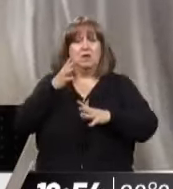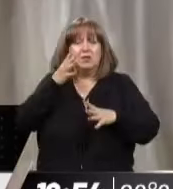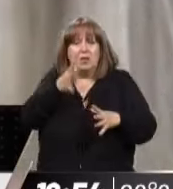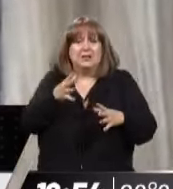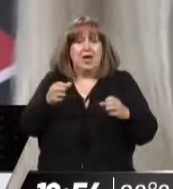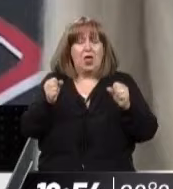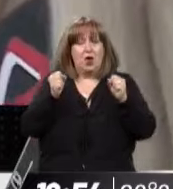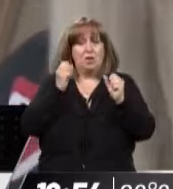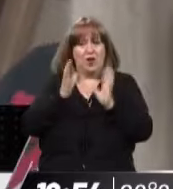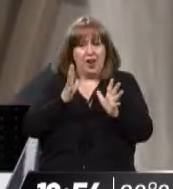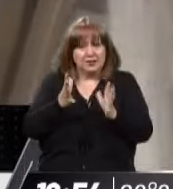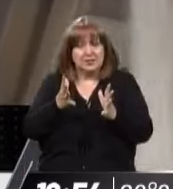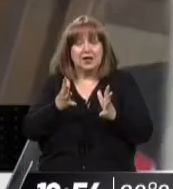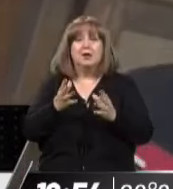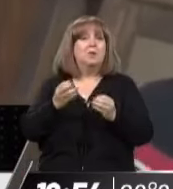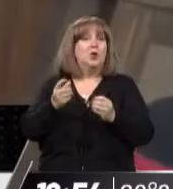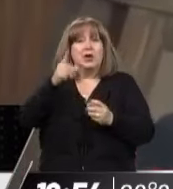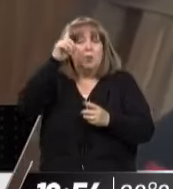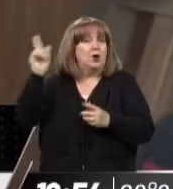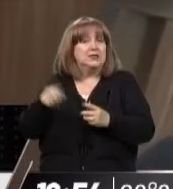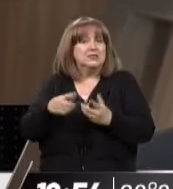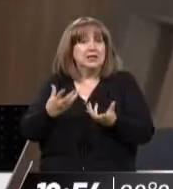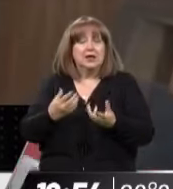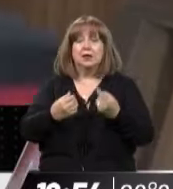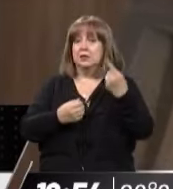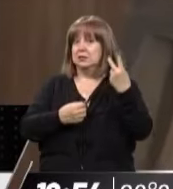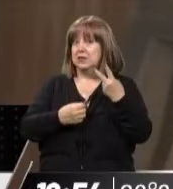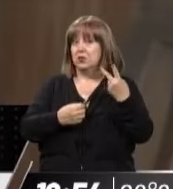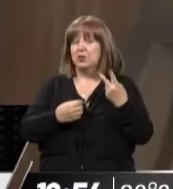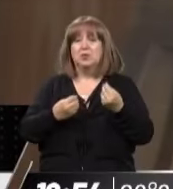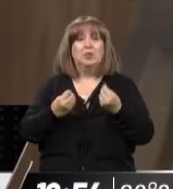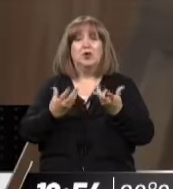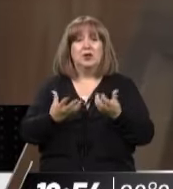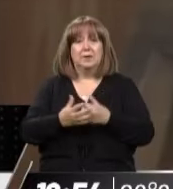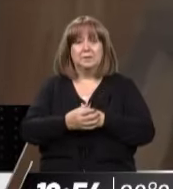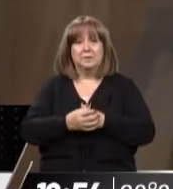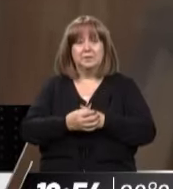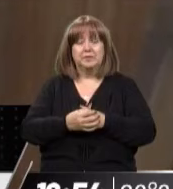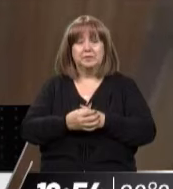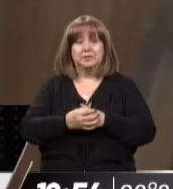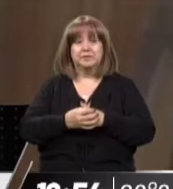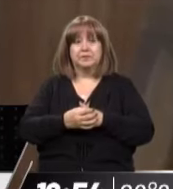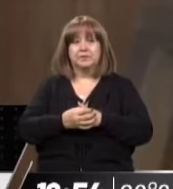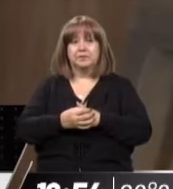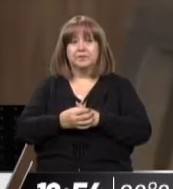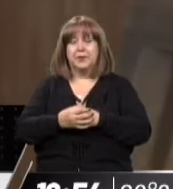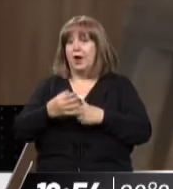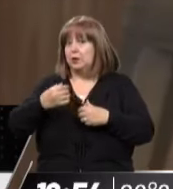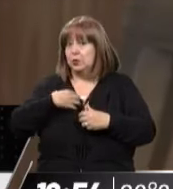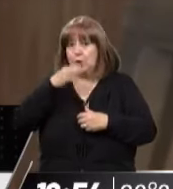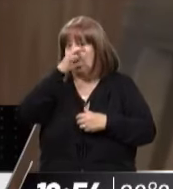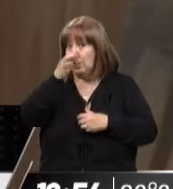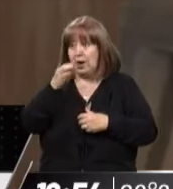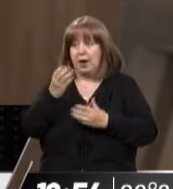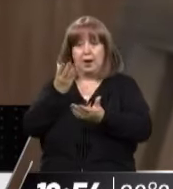el motivo por el cual ellos intervienen primero y segundo Por qué De esa manera en ningún momento se la llamó a la